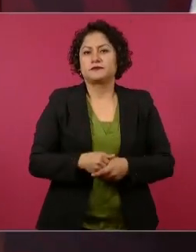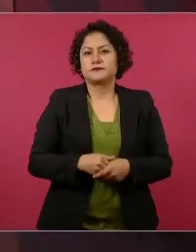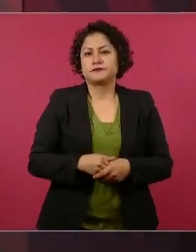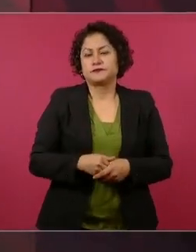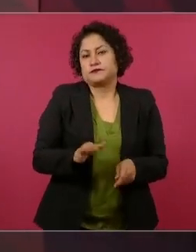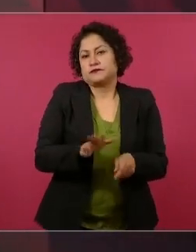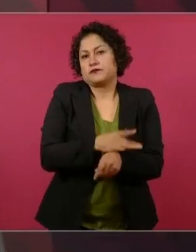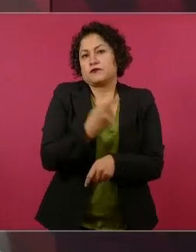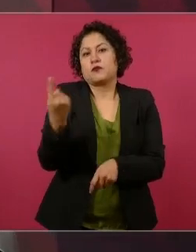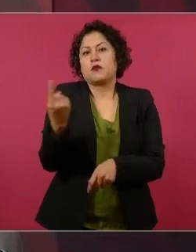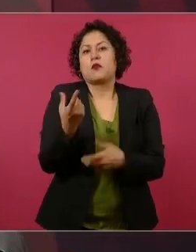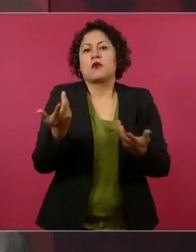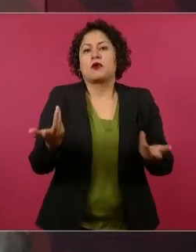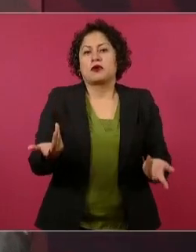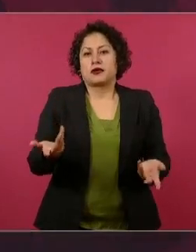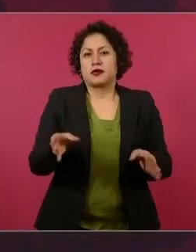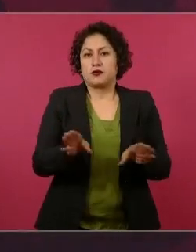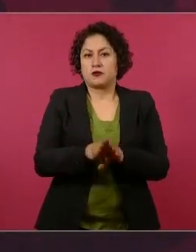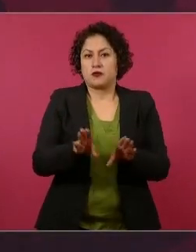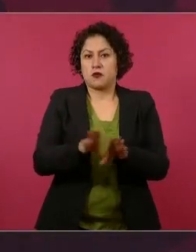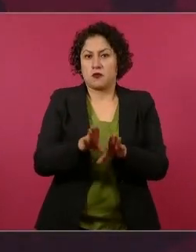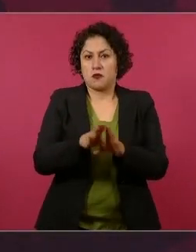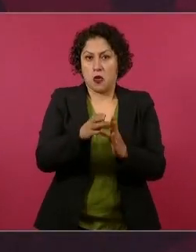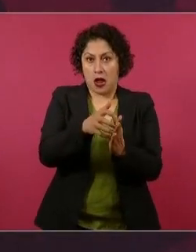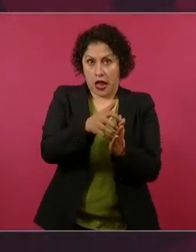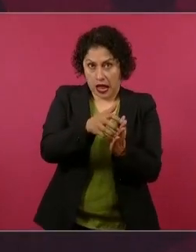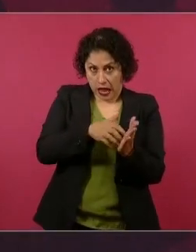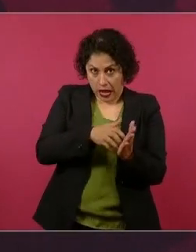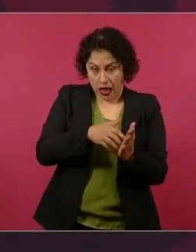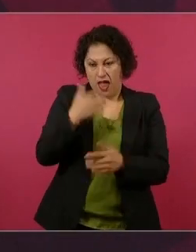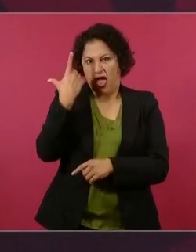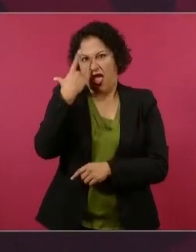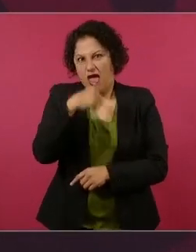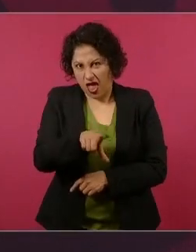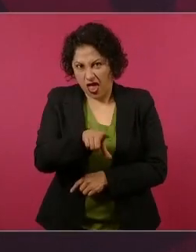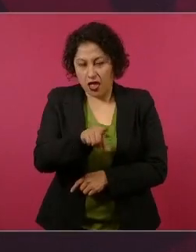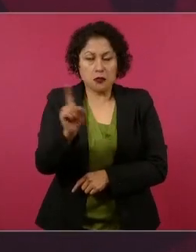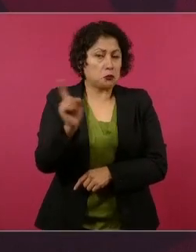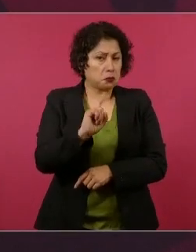bello con la austeridad,